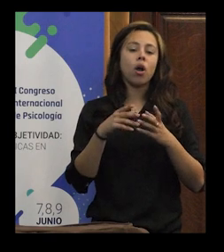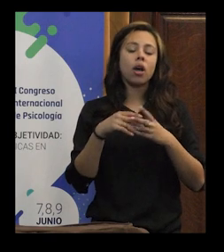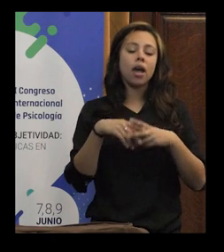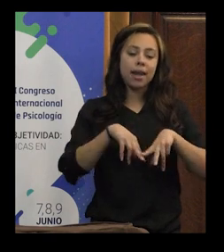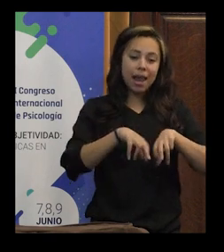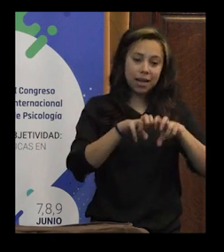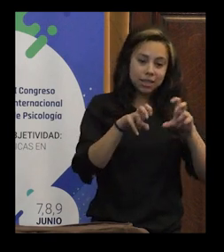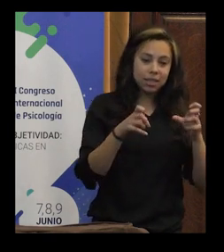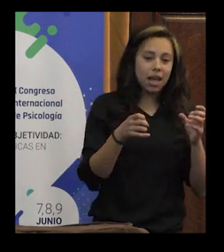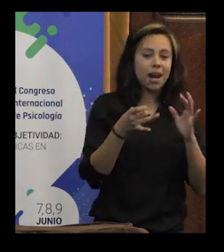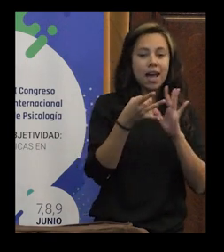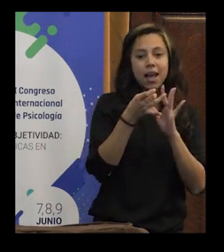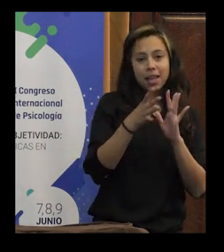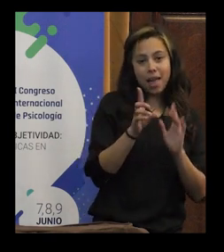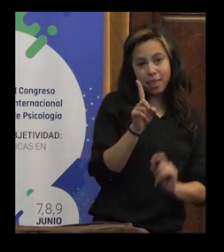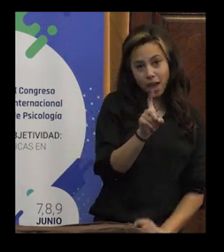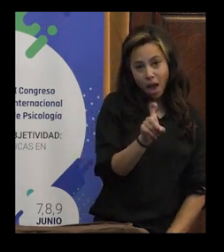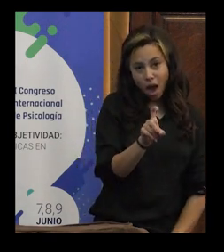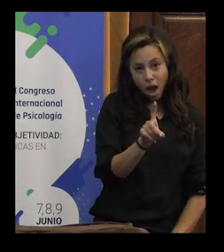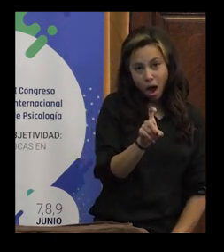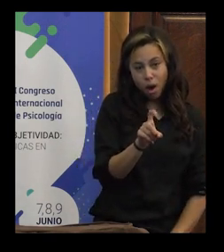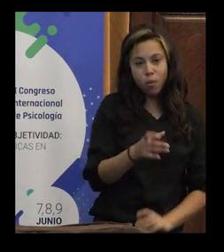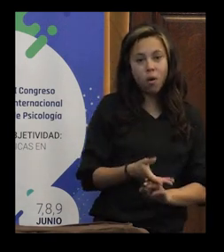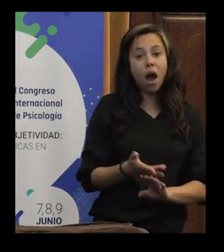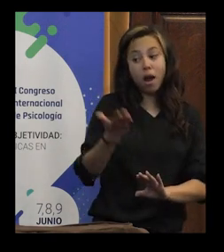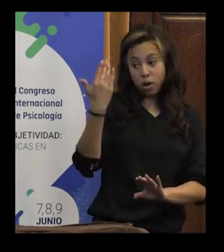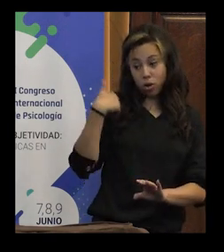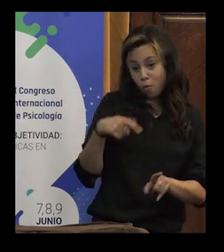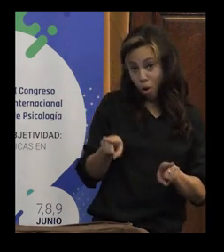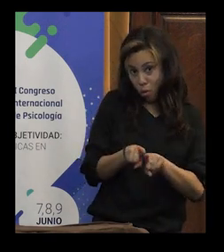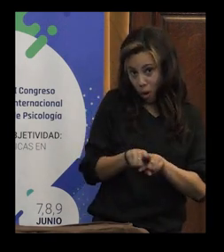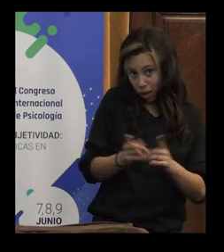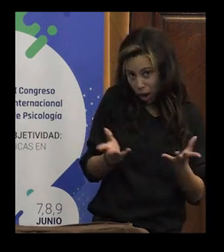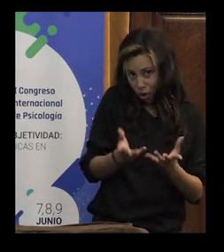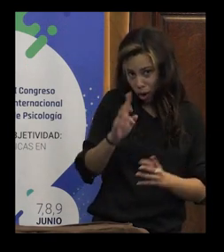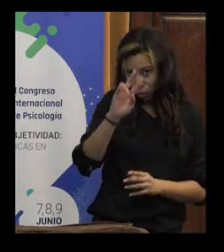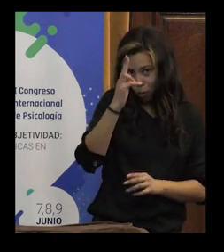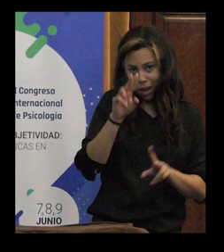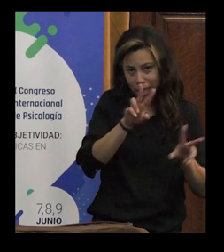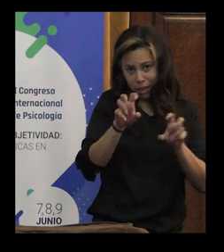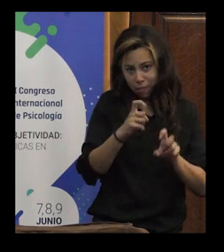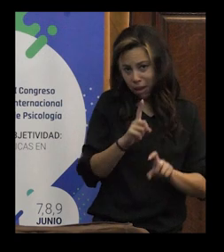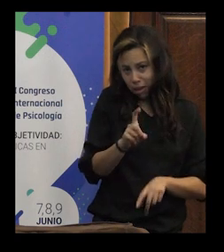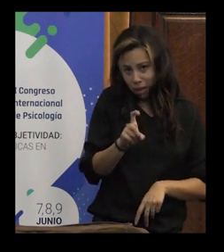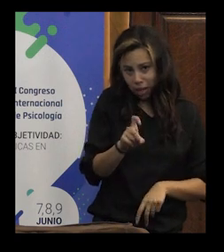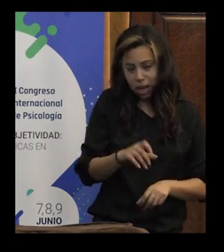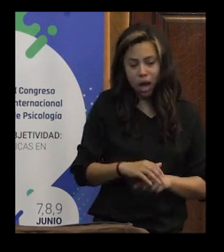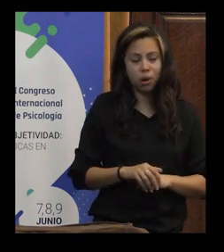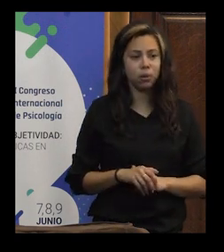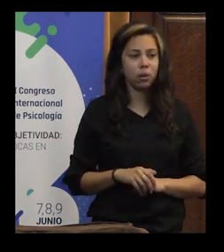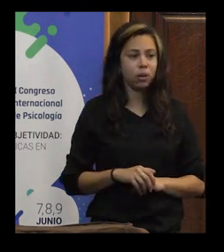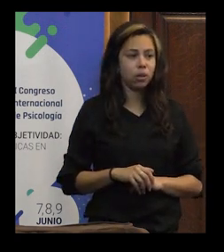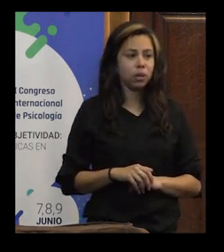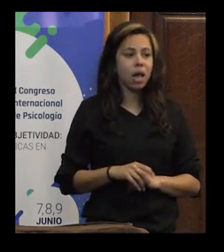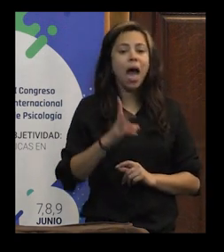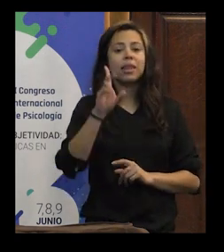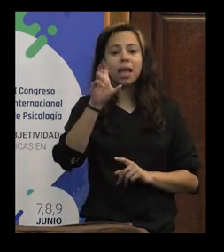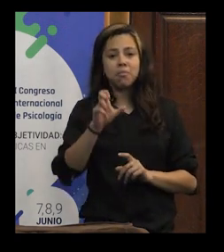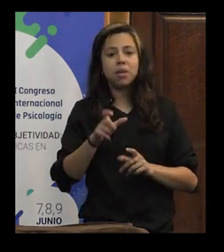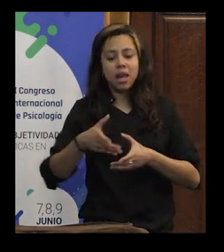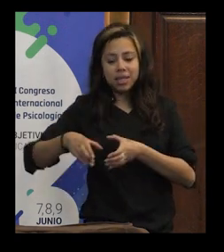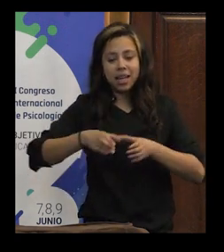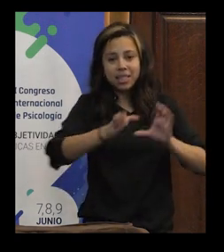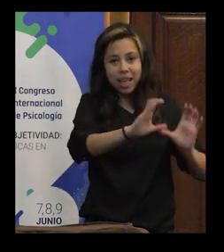como ustedes saben muy bien, diante de la situación actual acá. Establecer redes de